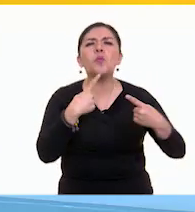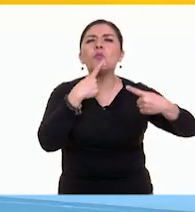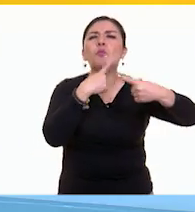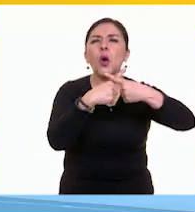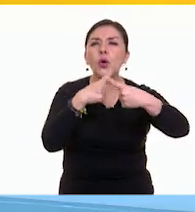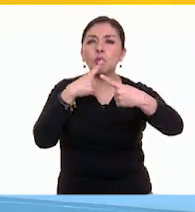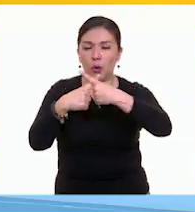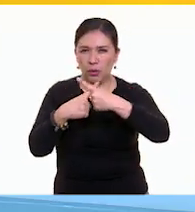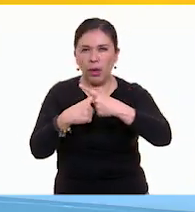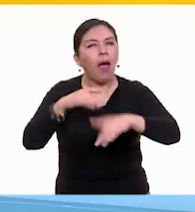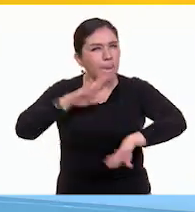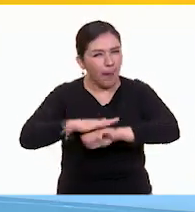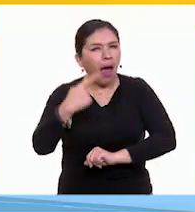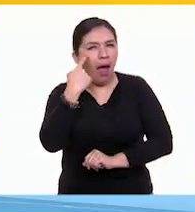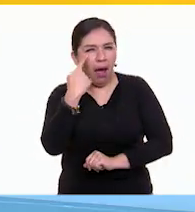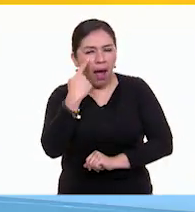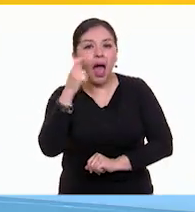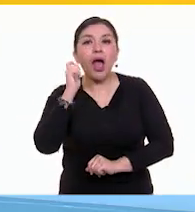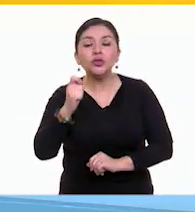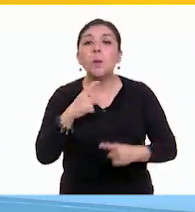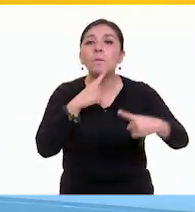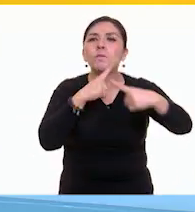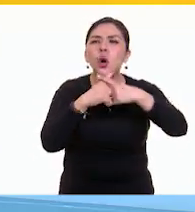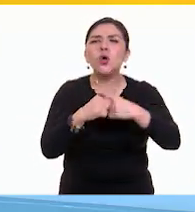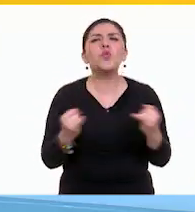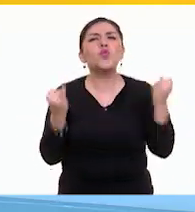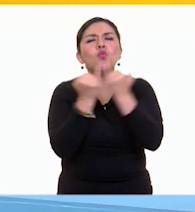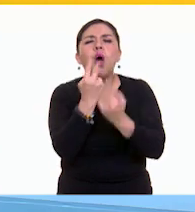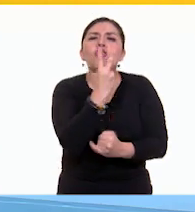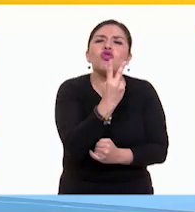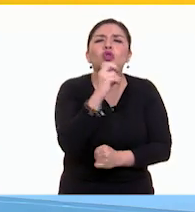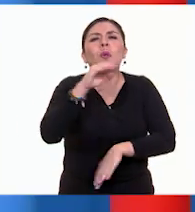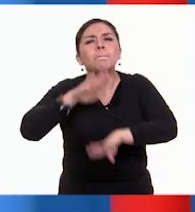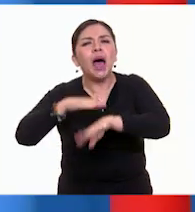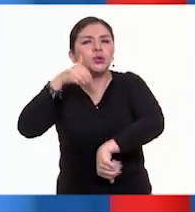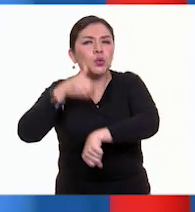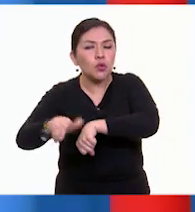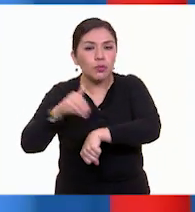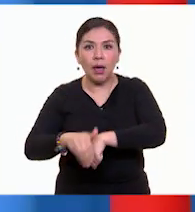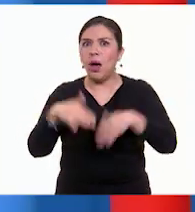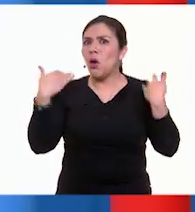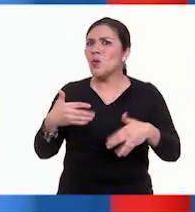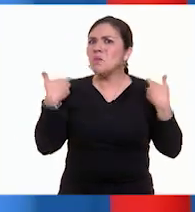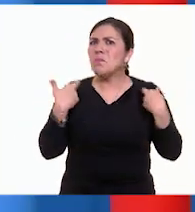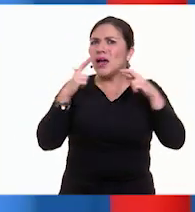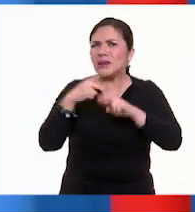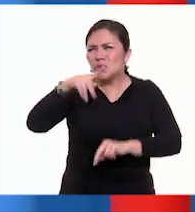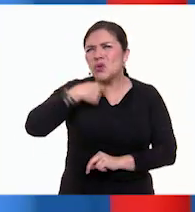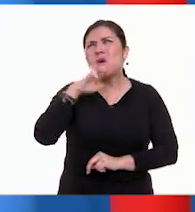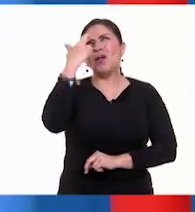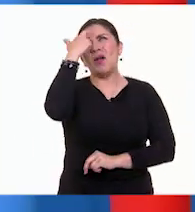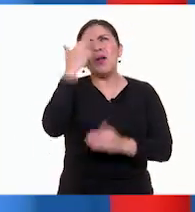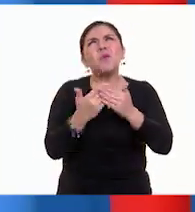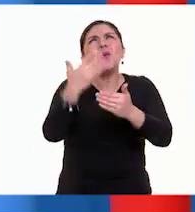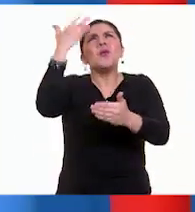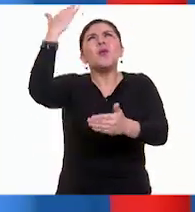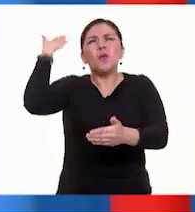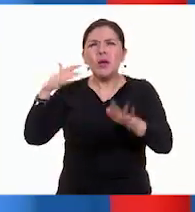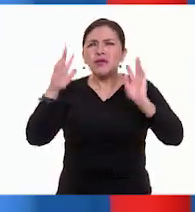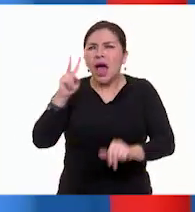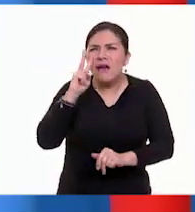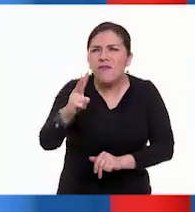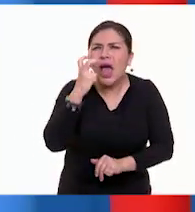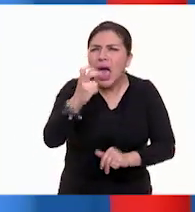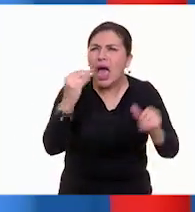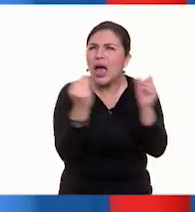múltiplos, particularmente con múltiplos comunes de 2 o más números. Uy, maestra, pero recuerdo que hace mucho que ya vimos